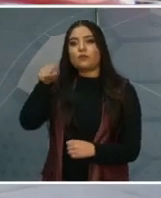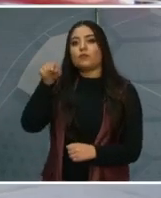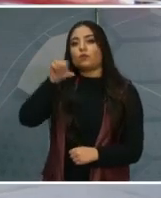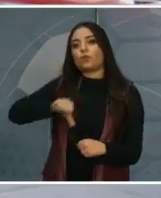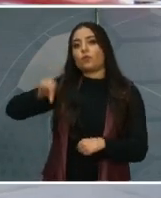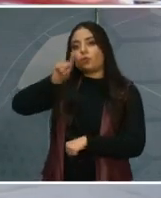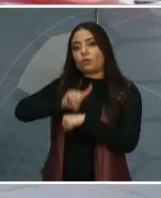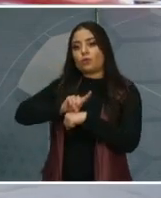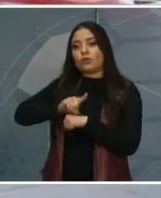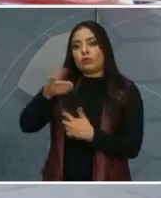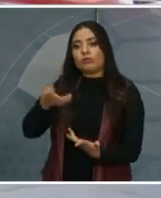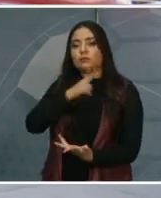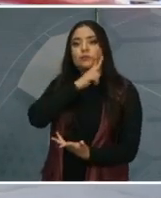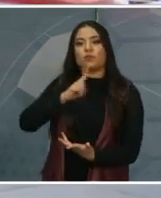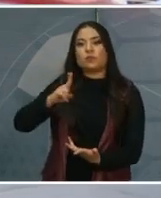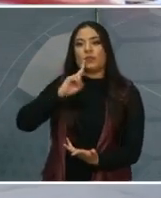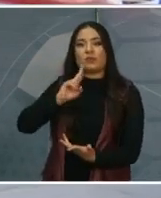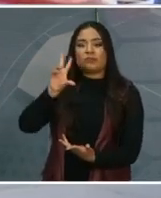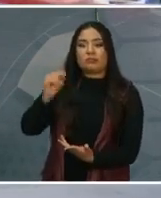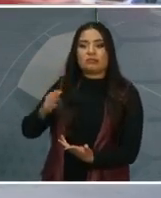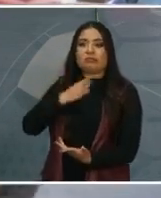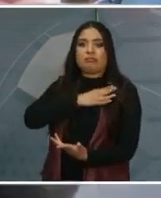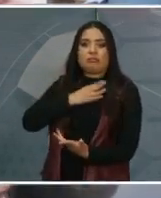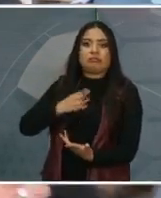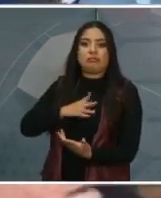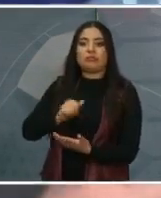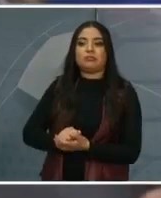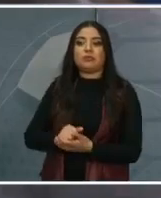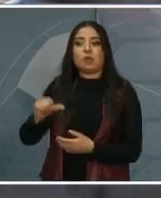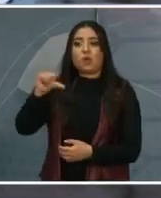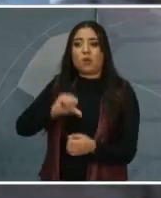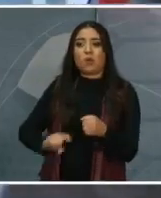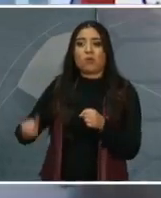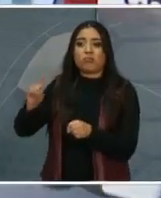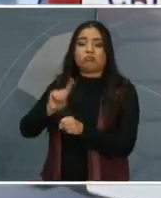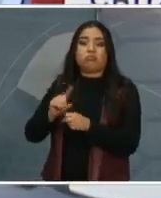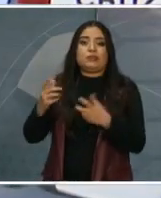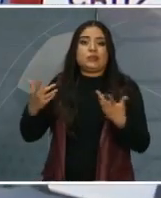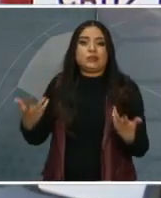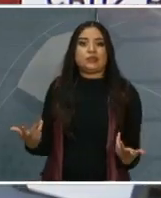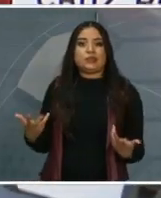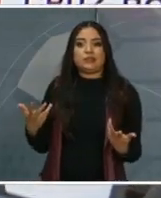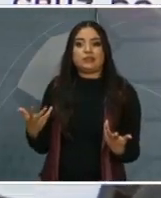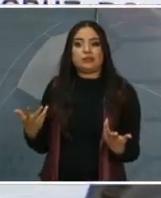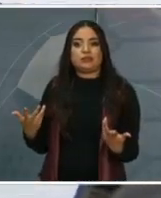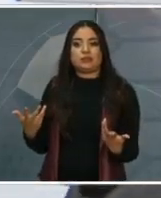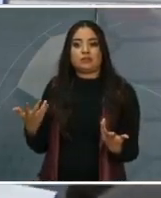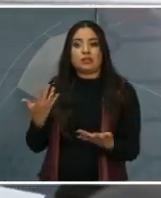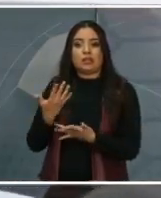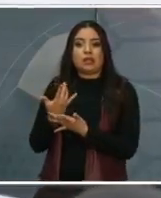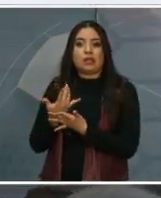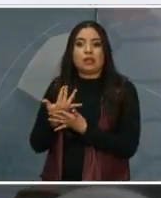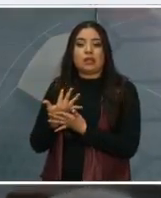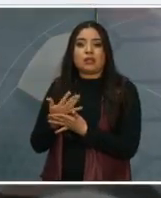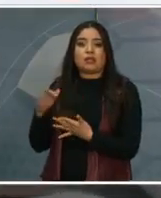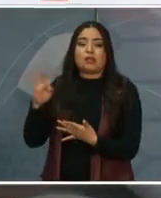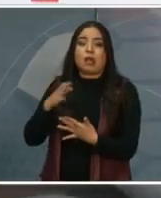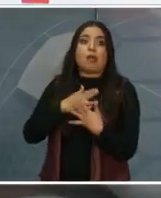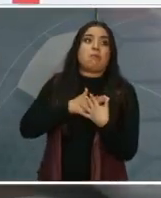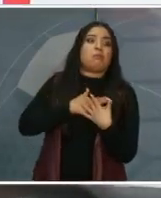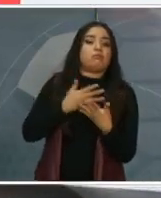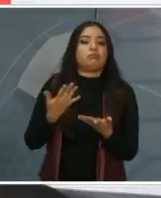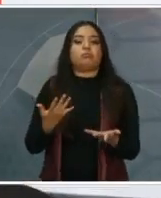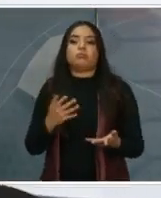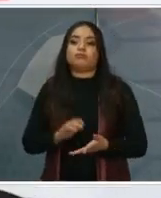noticias no muy agradables y precisamente en un día también, pues que lo que esperábamos era otra cosa, amor y buenas noticias. Pues